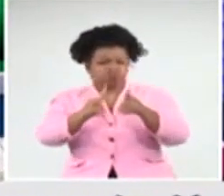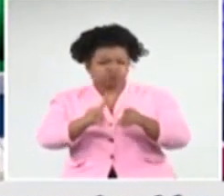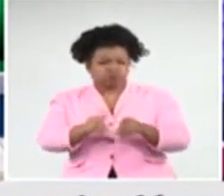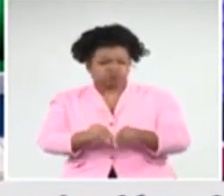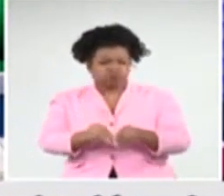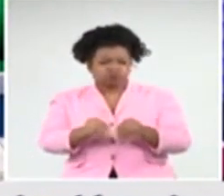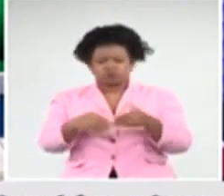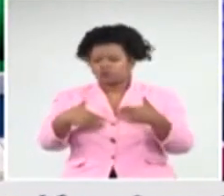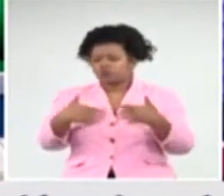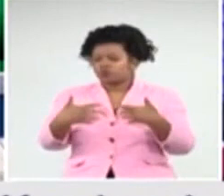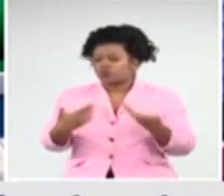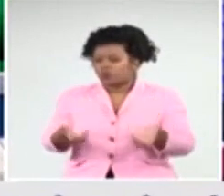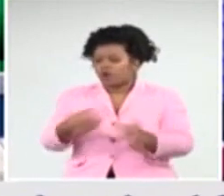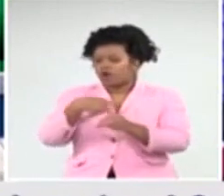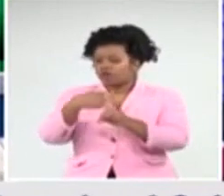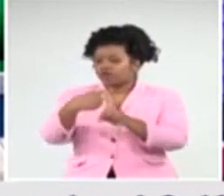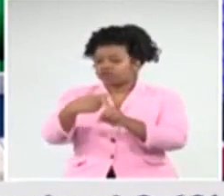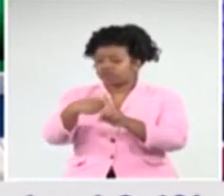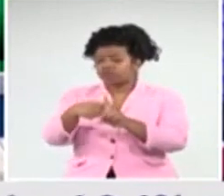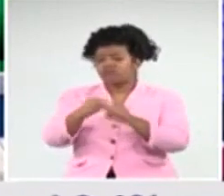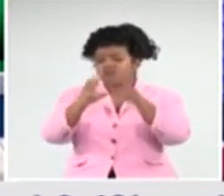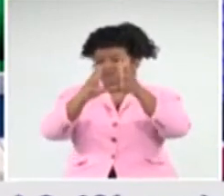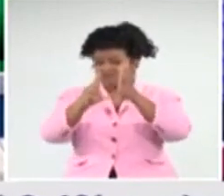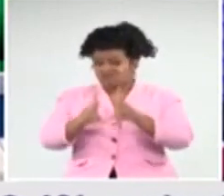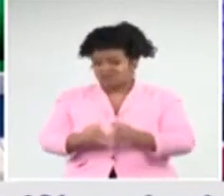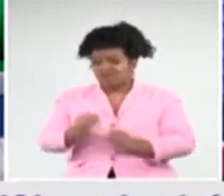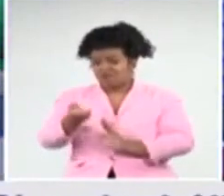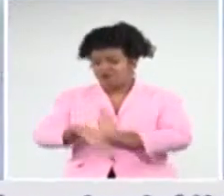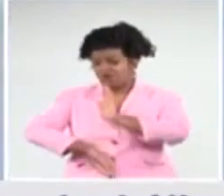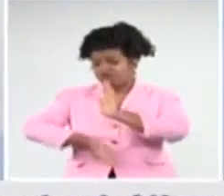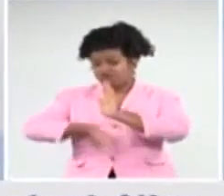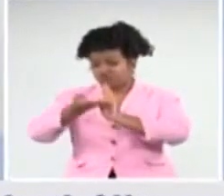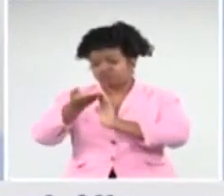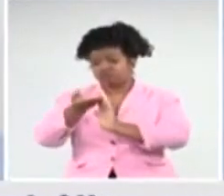identificar la elevada cifra de